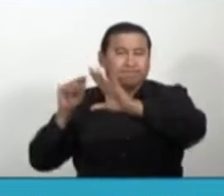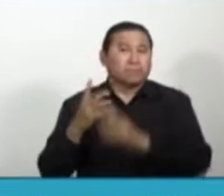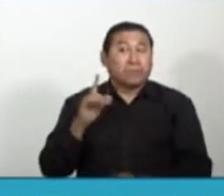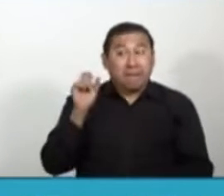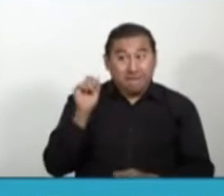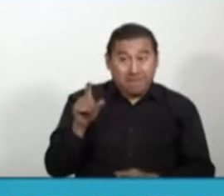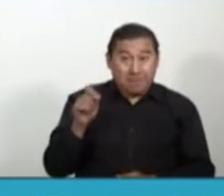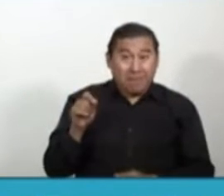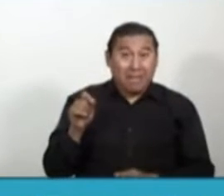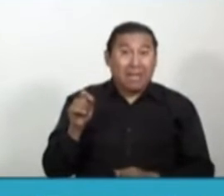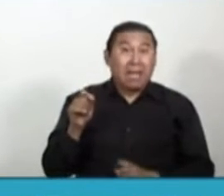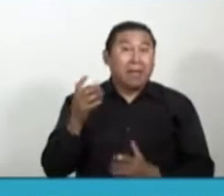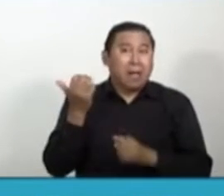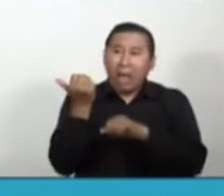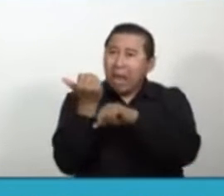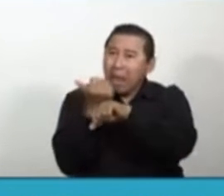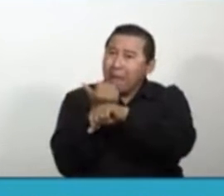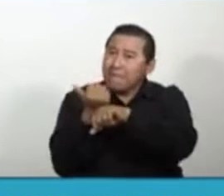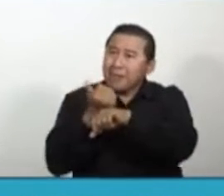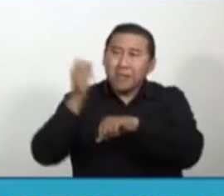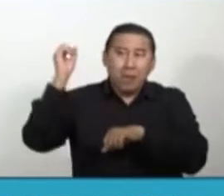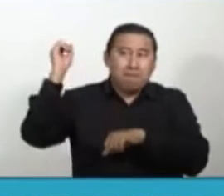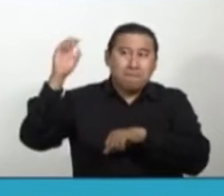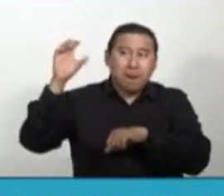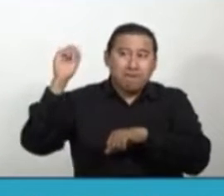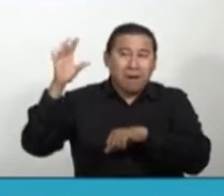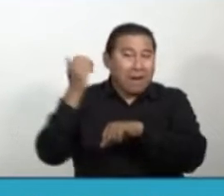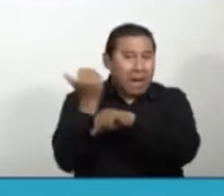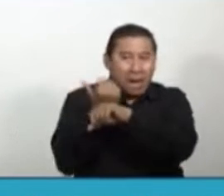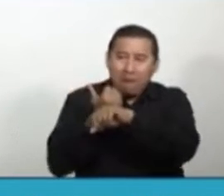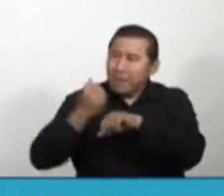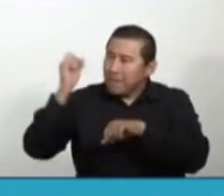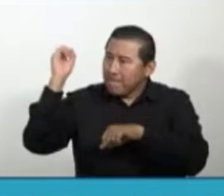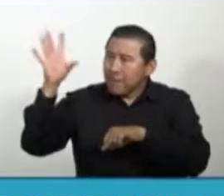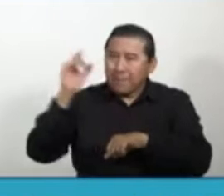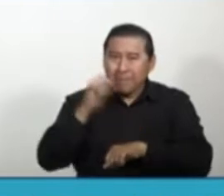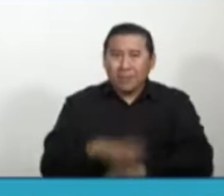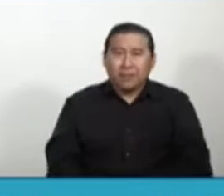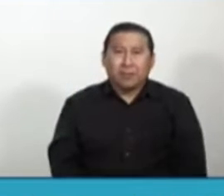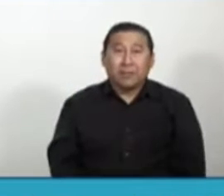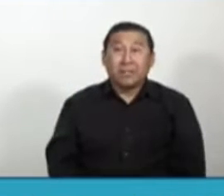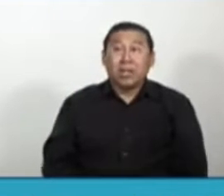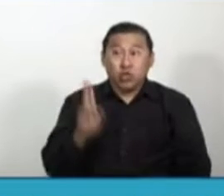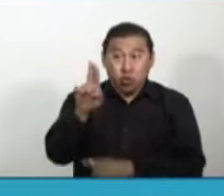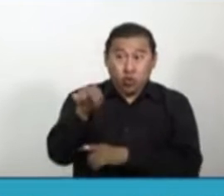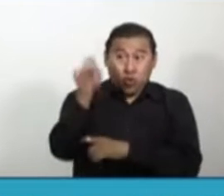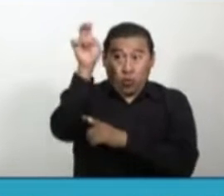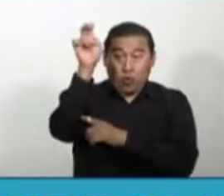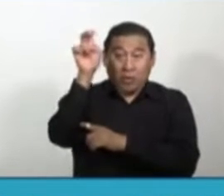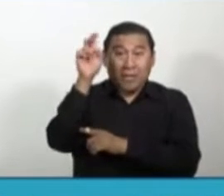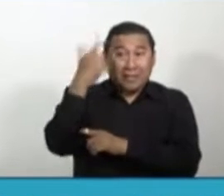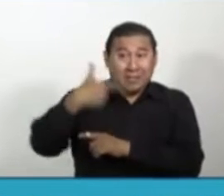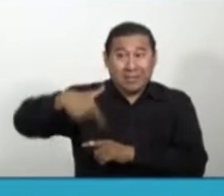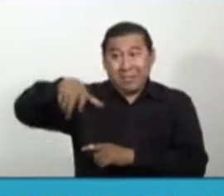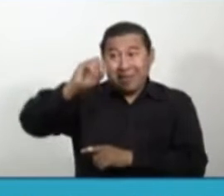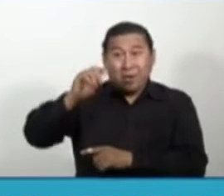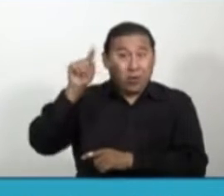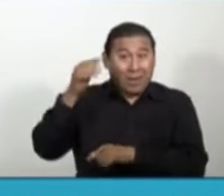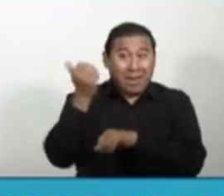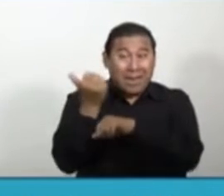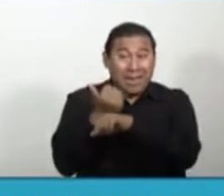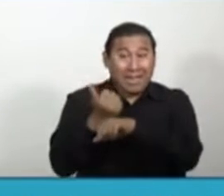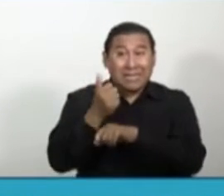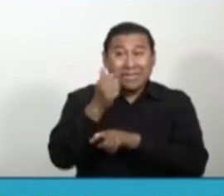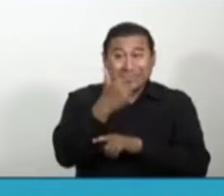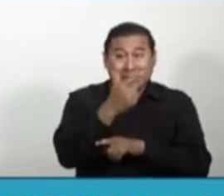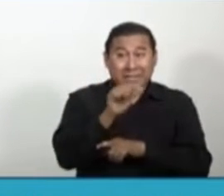también pasamos a color amarillo. Color amarillo para la región norte de Quintana Roo, del